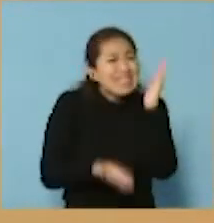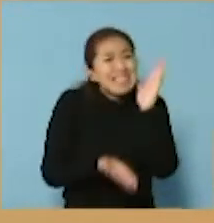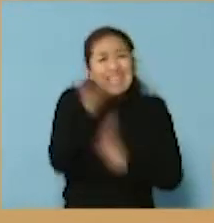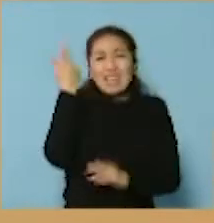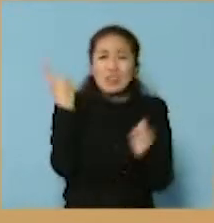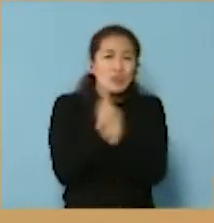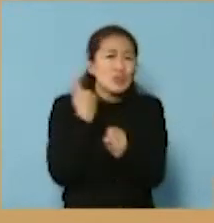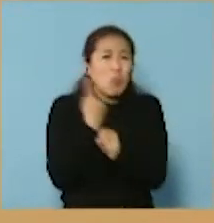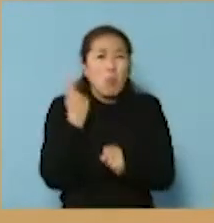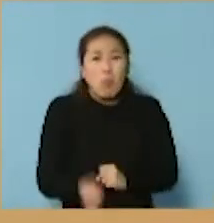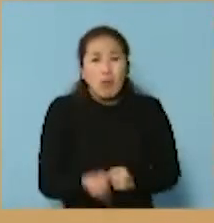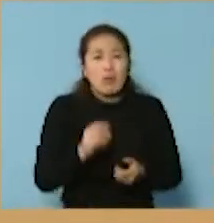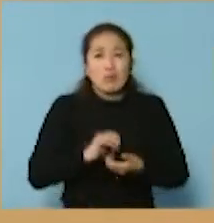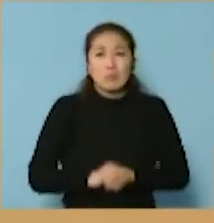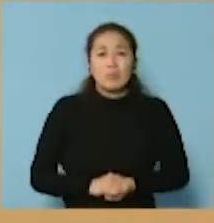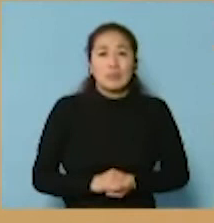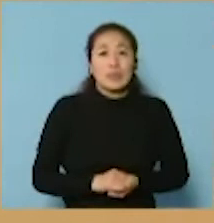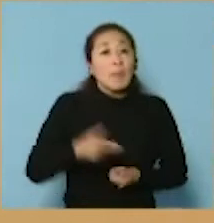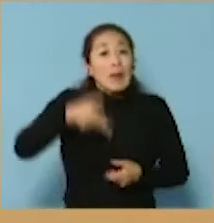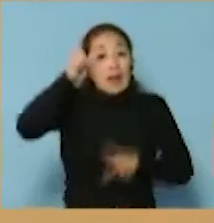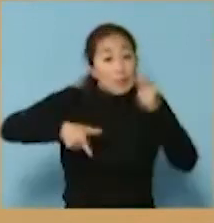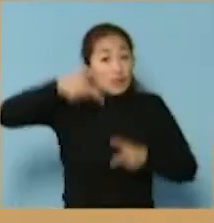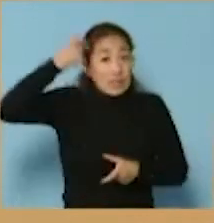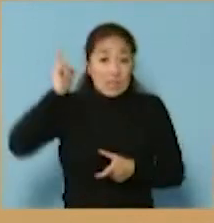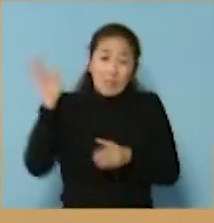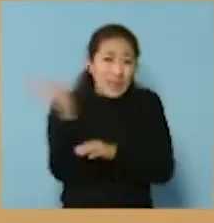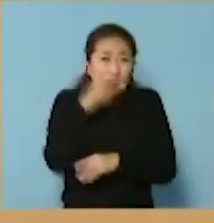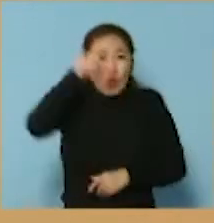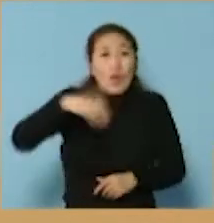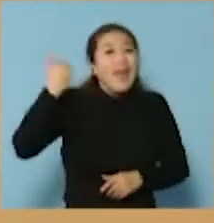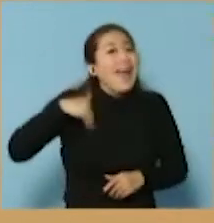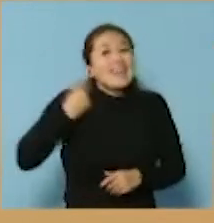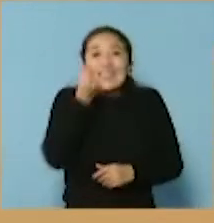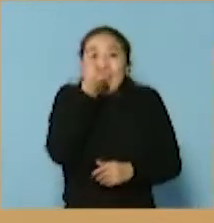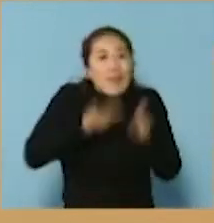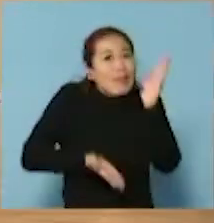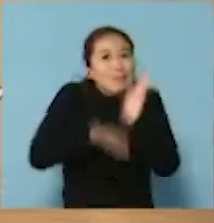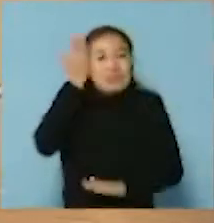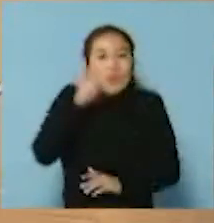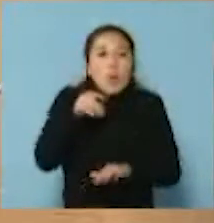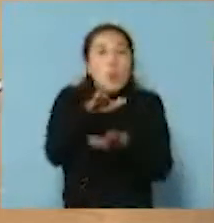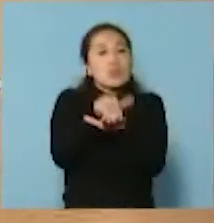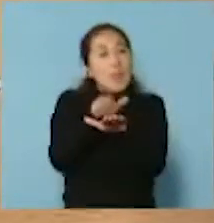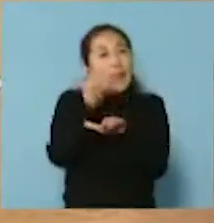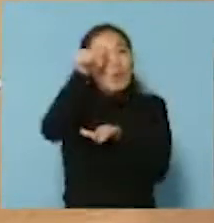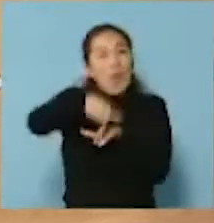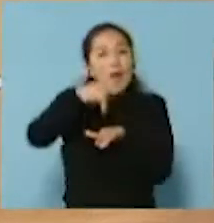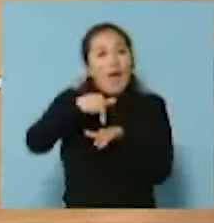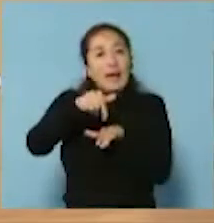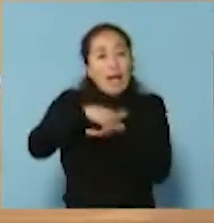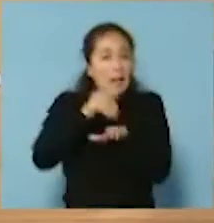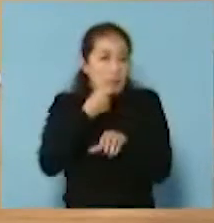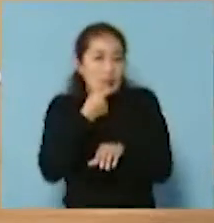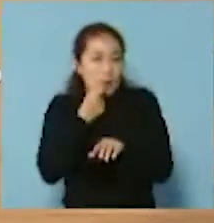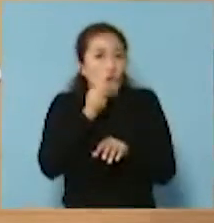para para los chilenos para todos porque argentina está muy caro un par de zapatos cuando está acá